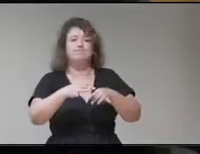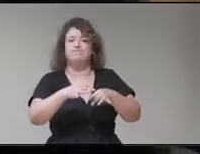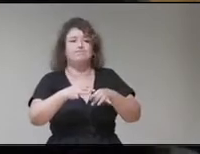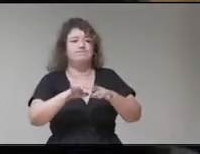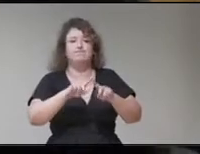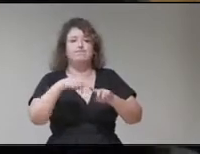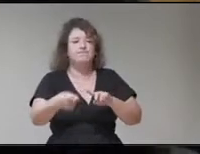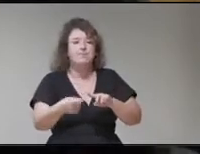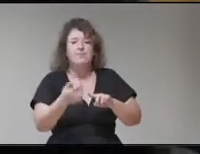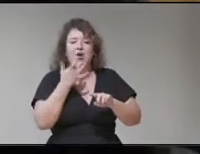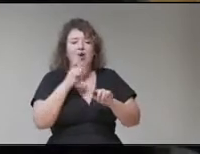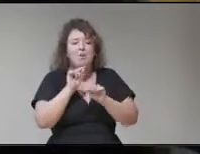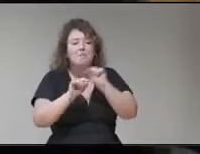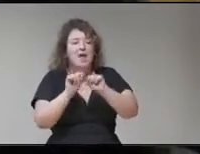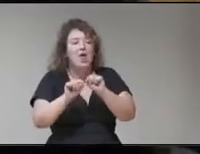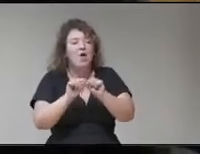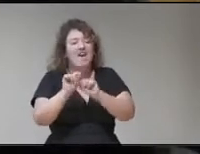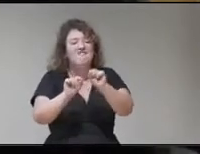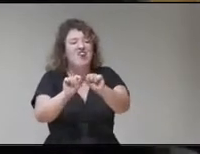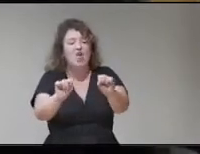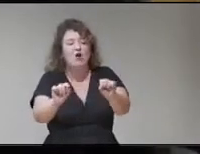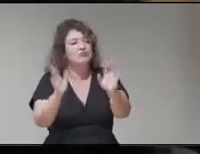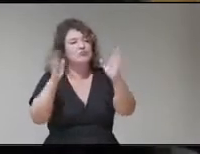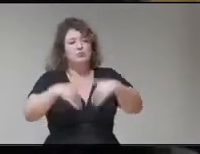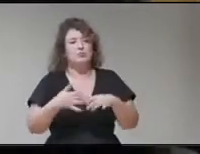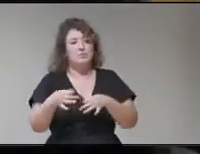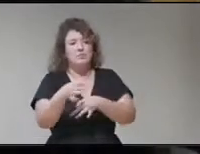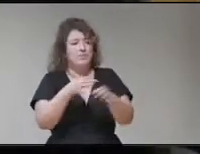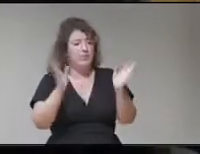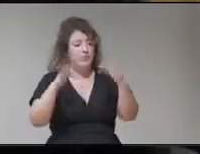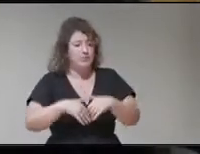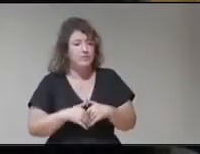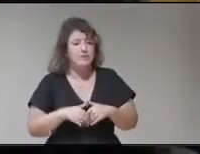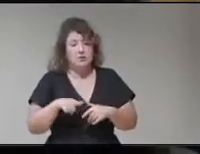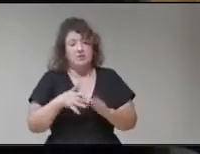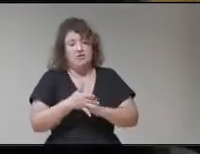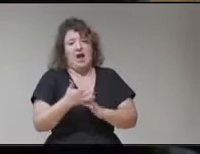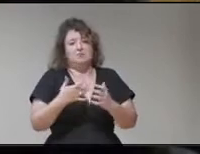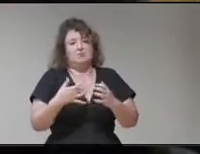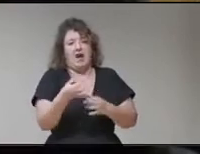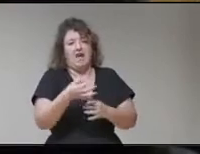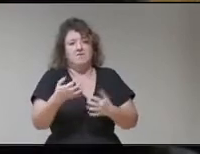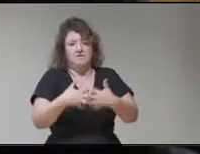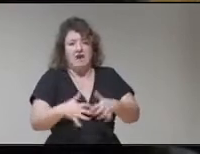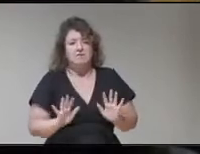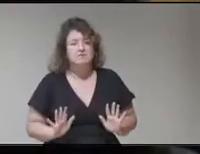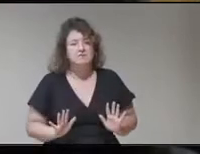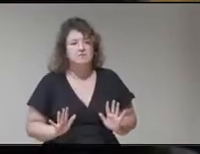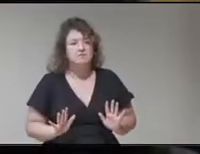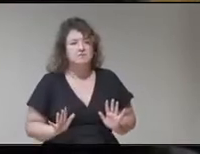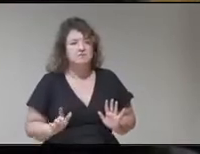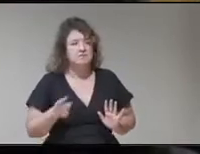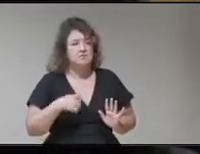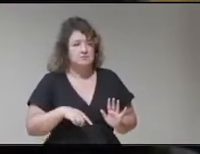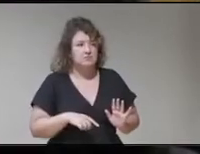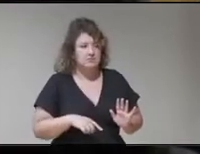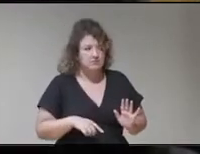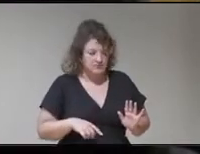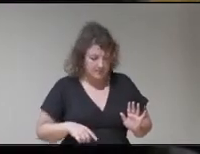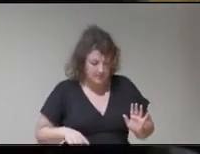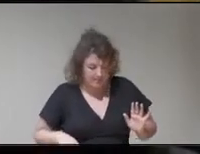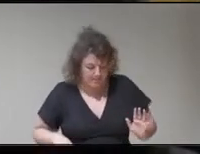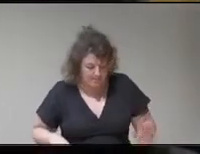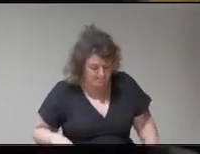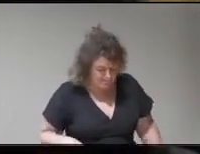a partículas virales infecciosas. Por tanto, eran fagos defectivos. Pues bueno, como os digo, cogimos el sobrenadante de una de estas